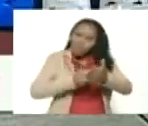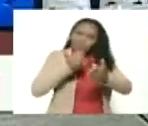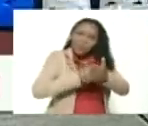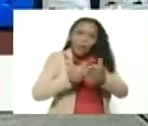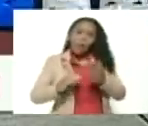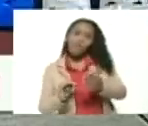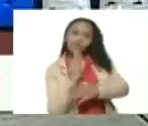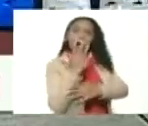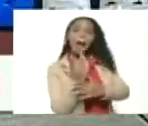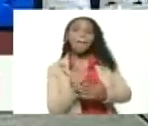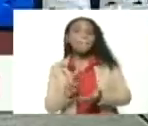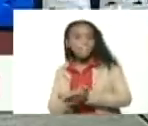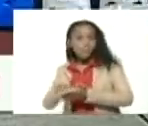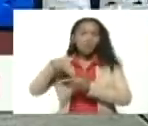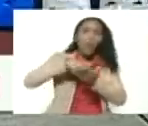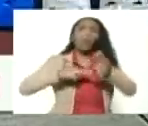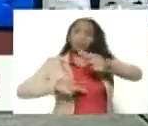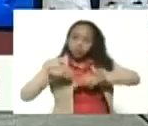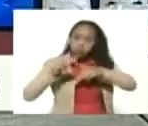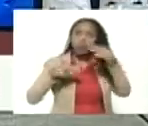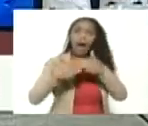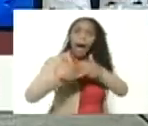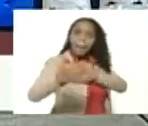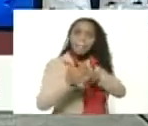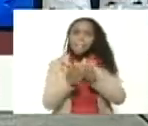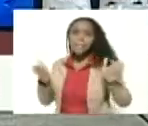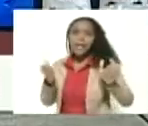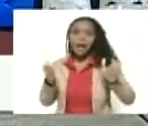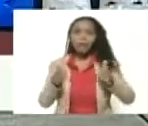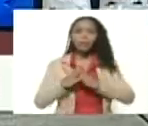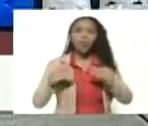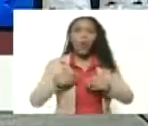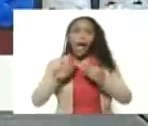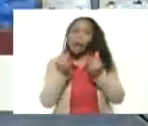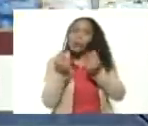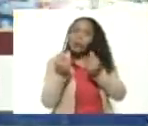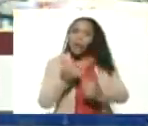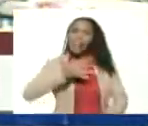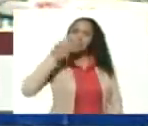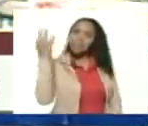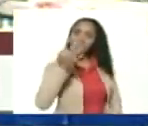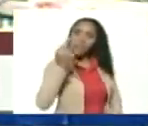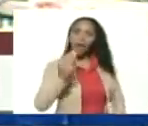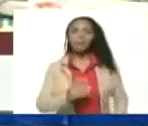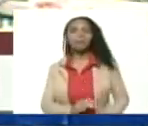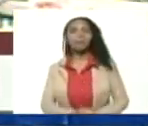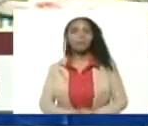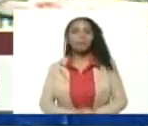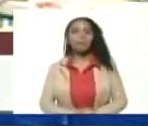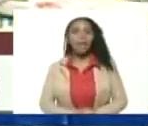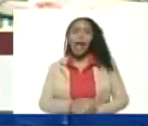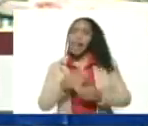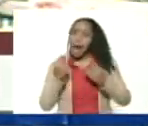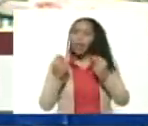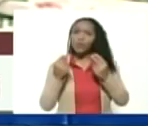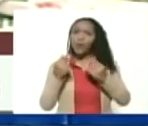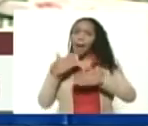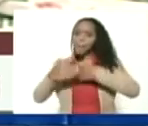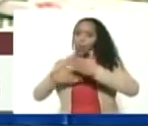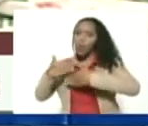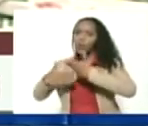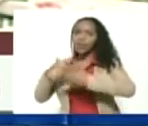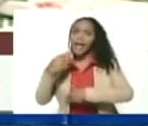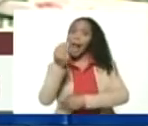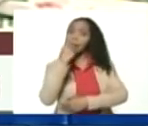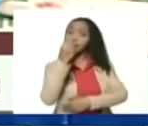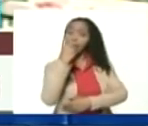ser levantar, construir, ampliar, expandir la economía real. La economía que produce alimentos,